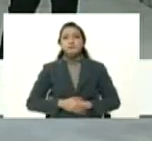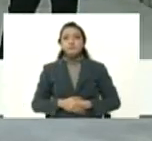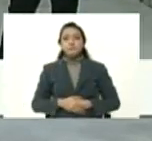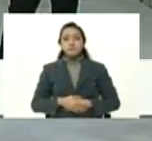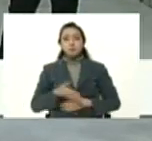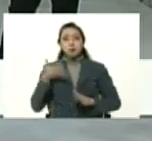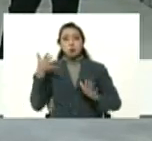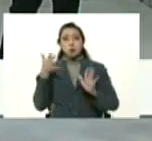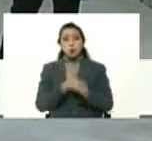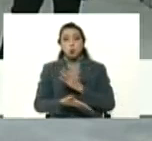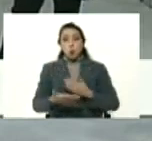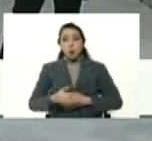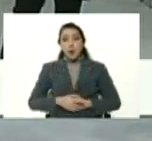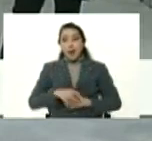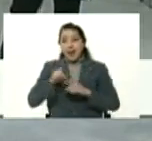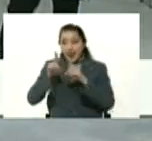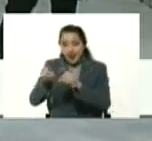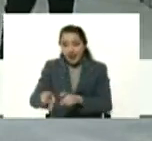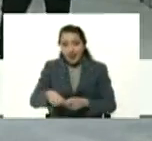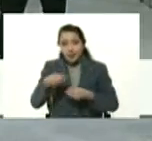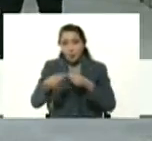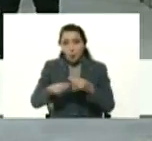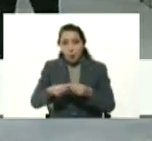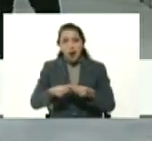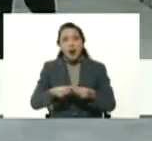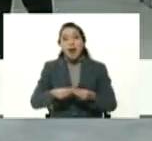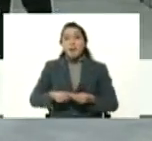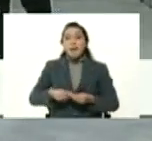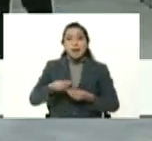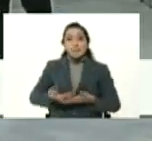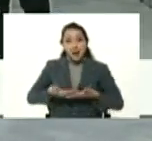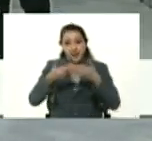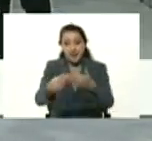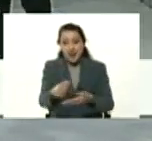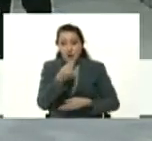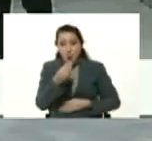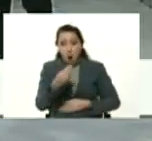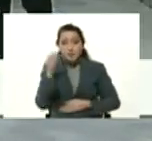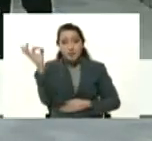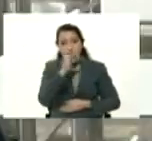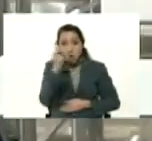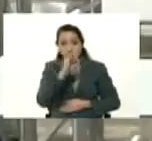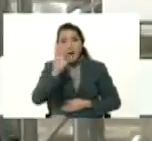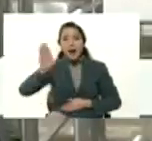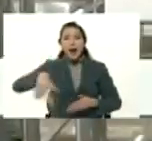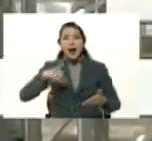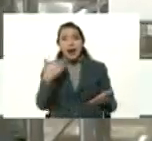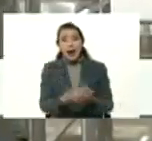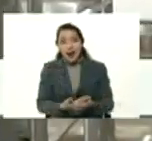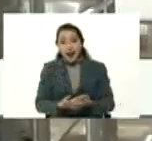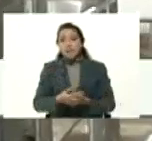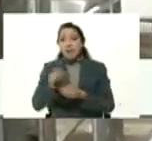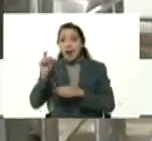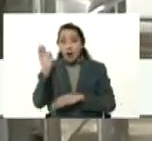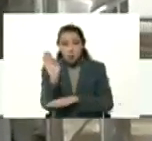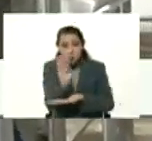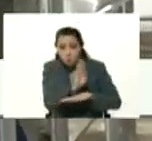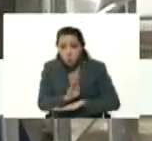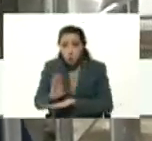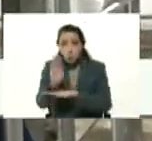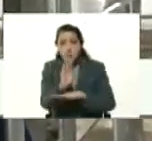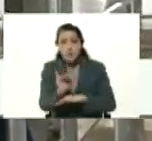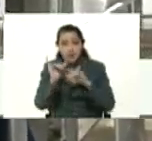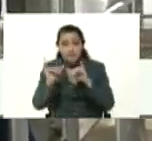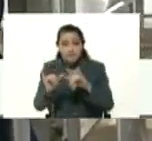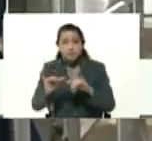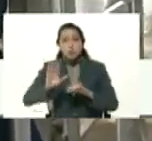Desde la siembra del alimento balanceado para los animales hasta la cría de estos cerdos para llegar a